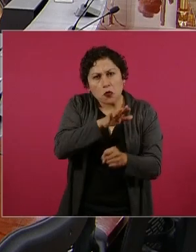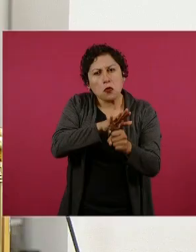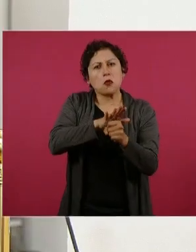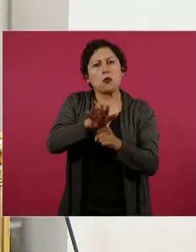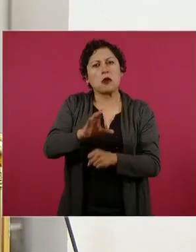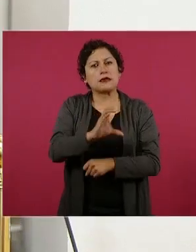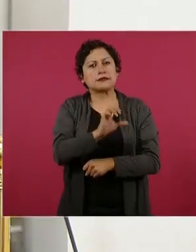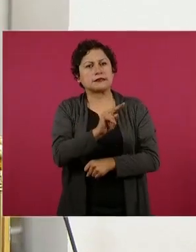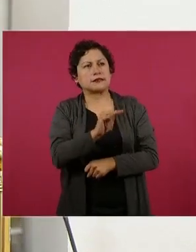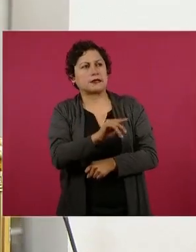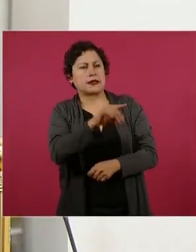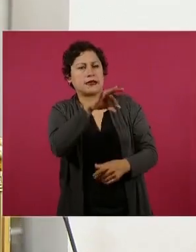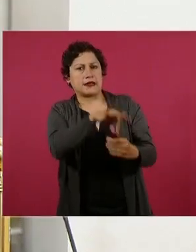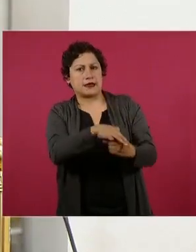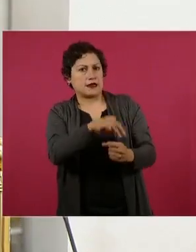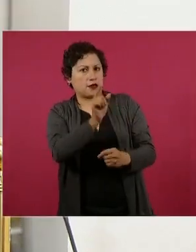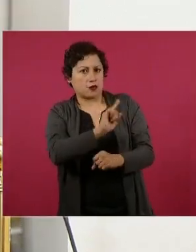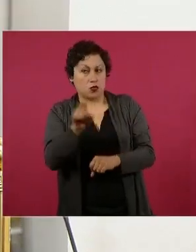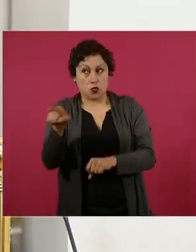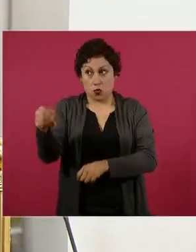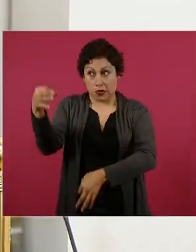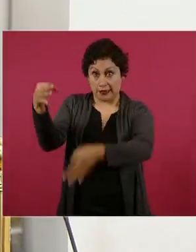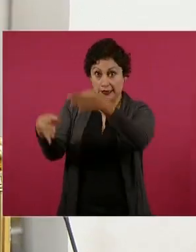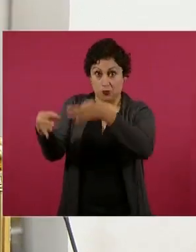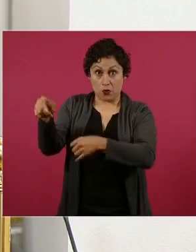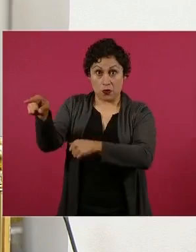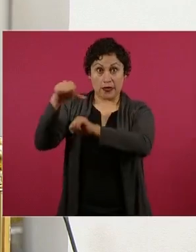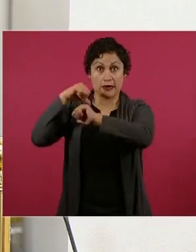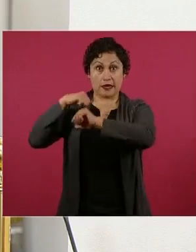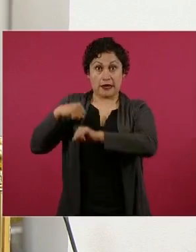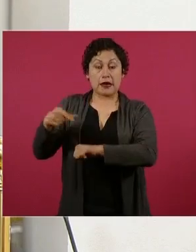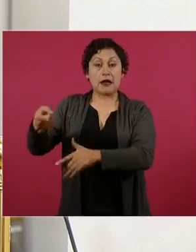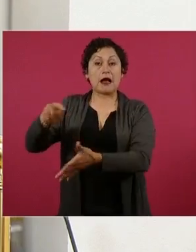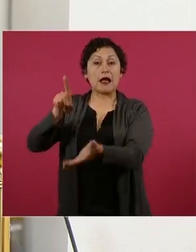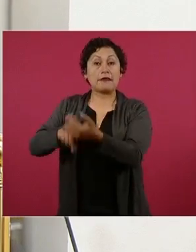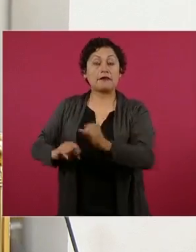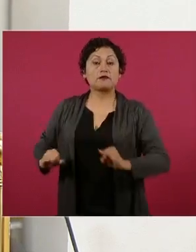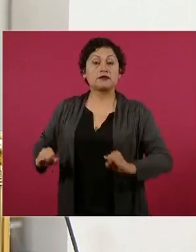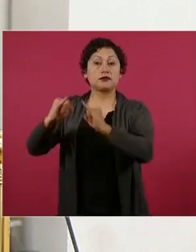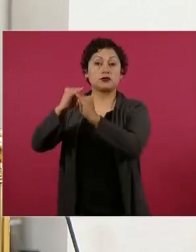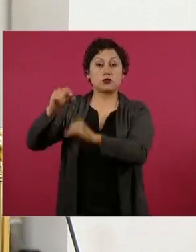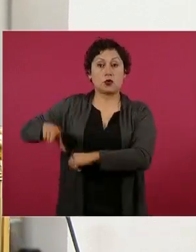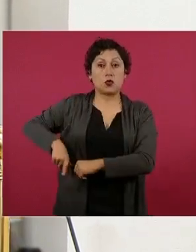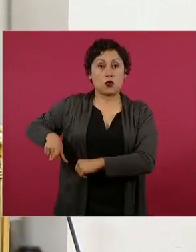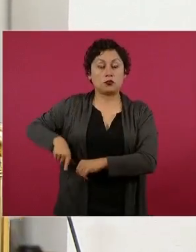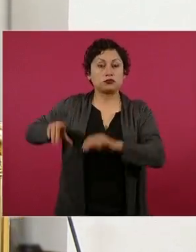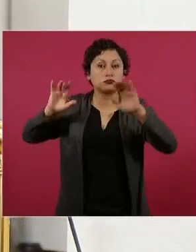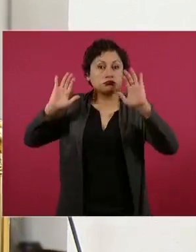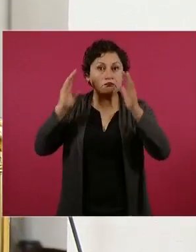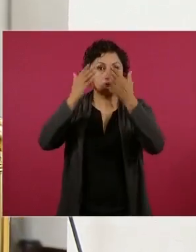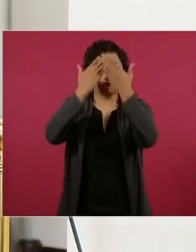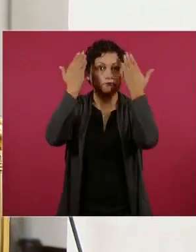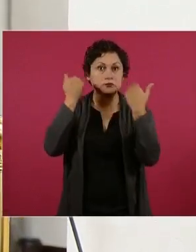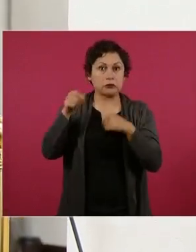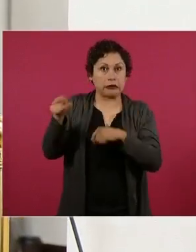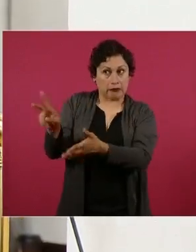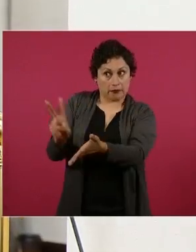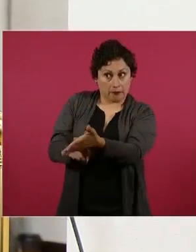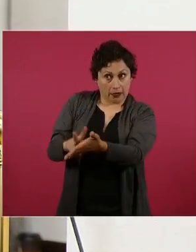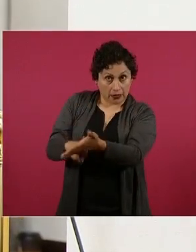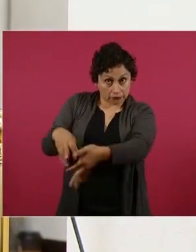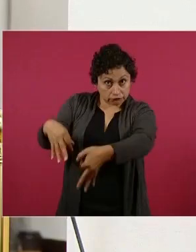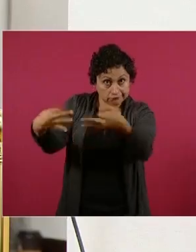parte del tribunal, parte de institutos que están en el gobierno? No sé si es válido, legal o no, que eso lo